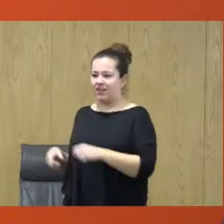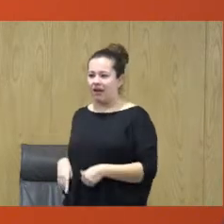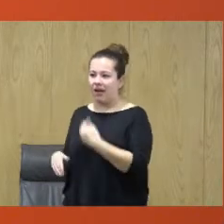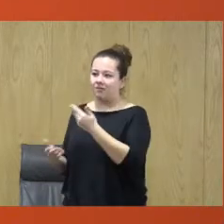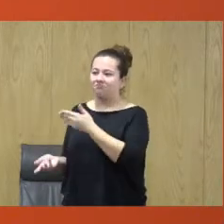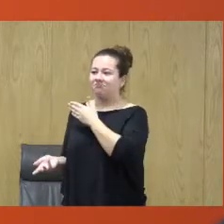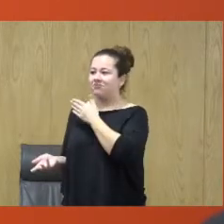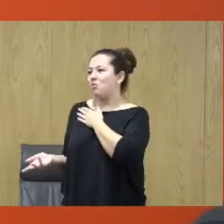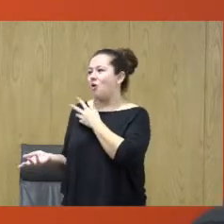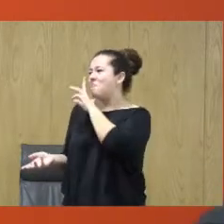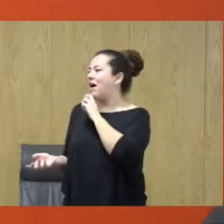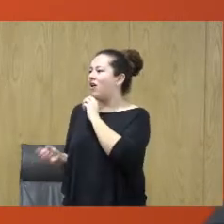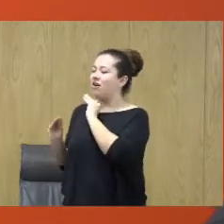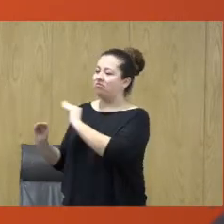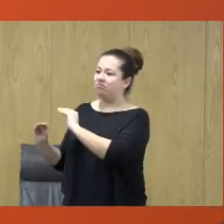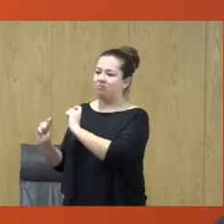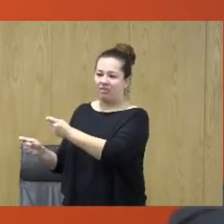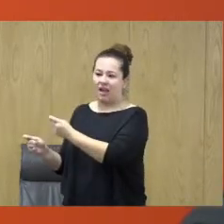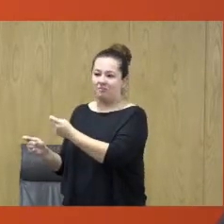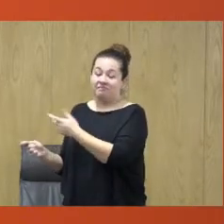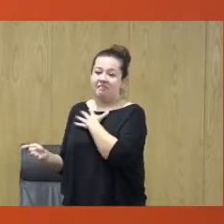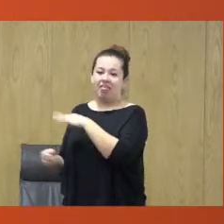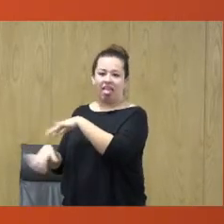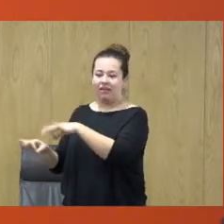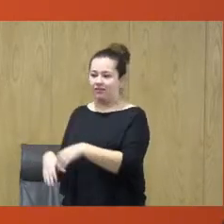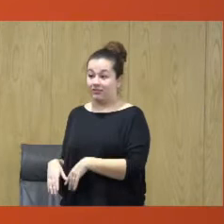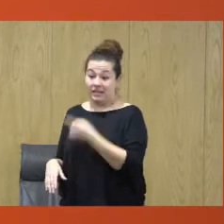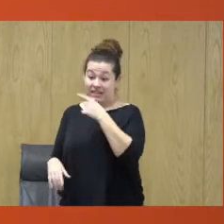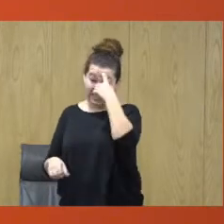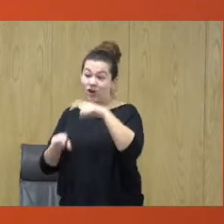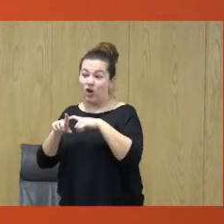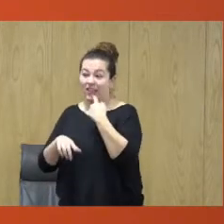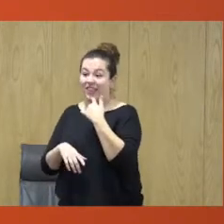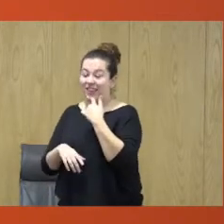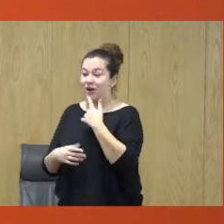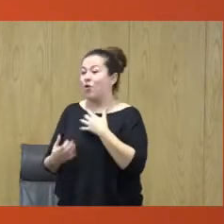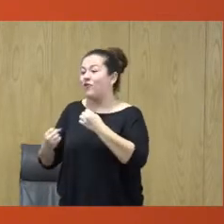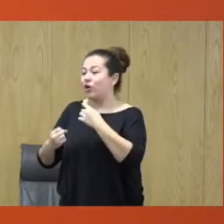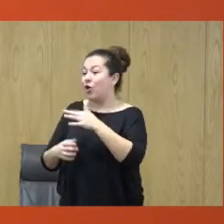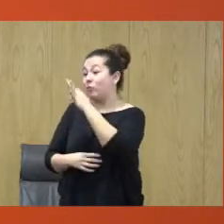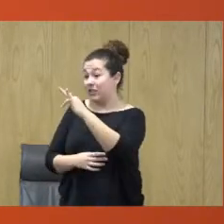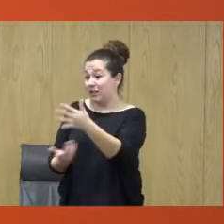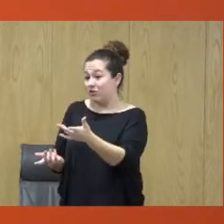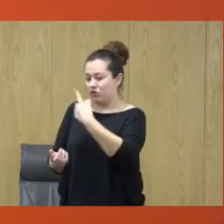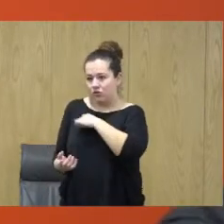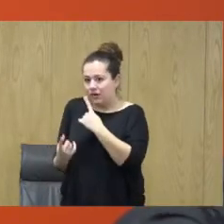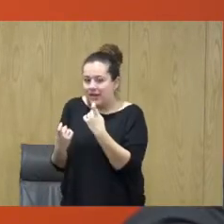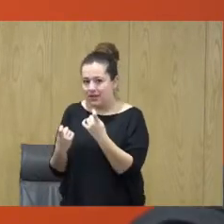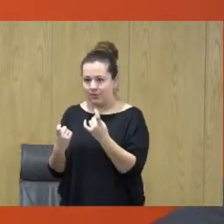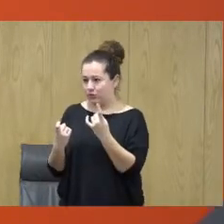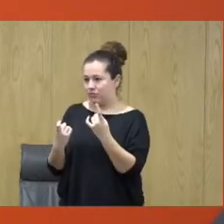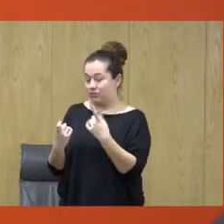estimada, eso que en psicología se llama el refuerzo positivo, que tantos y tantas necesitamos a título individual y a